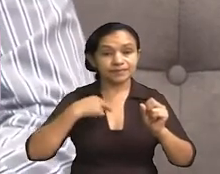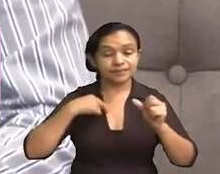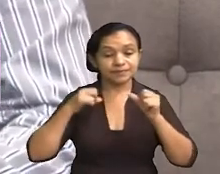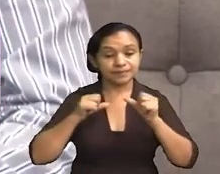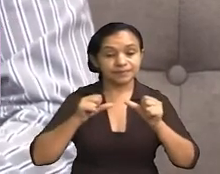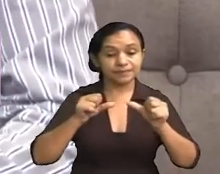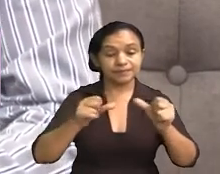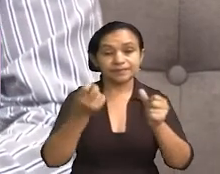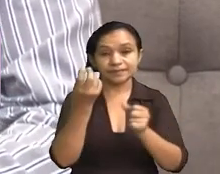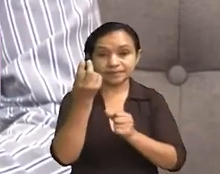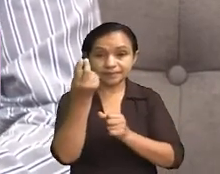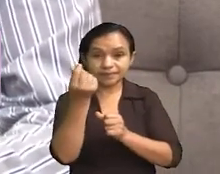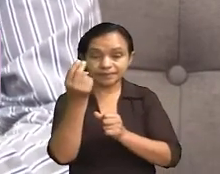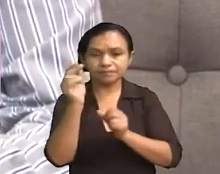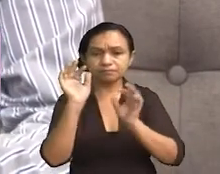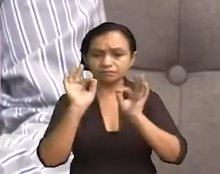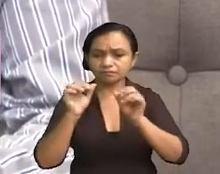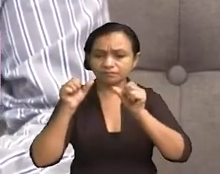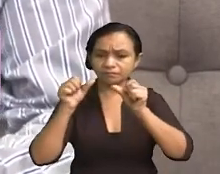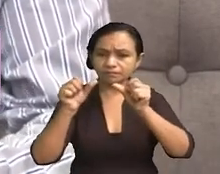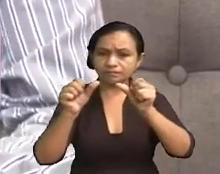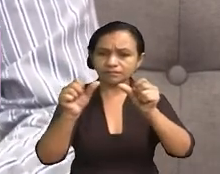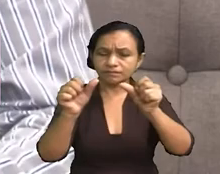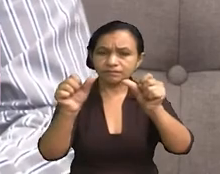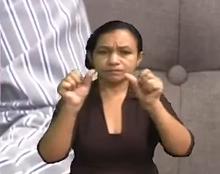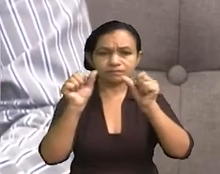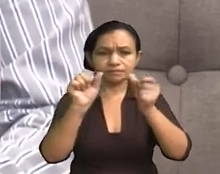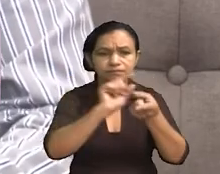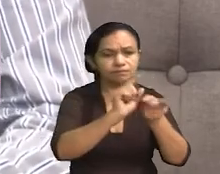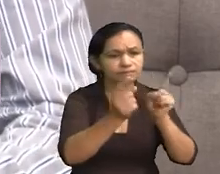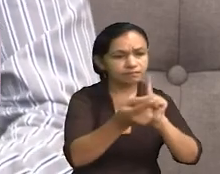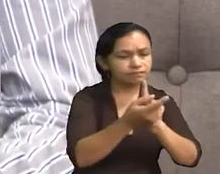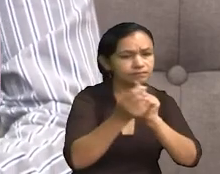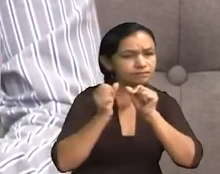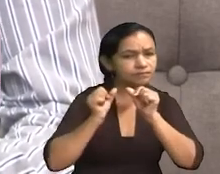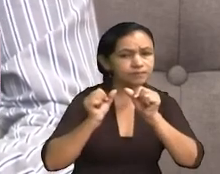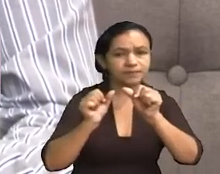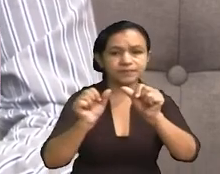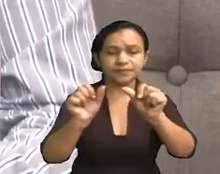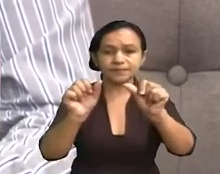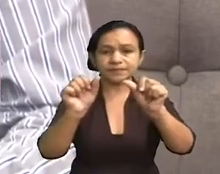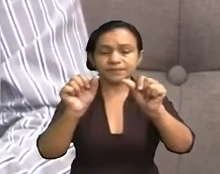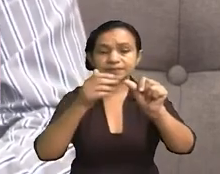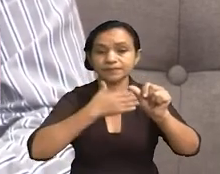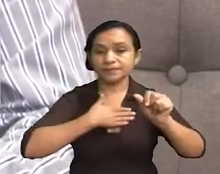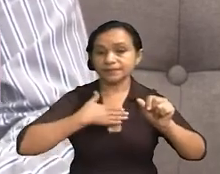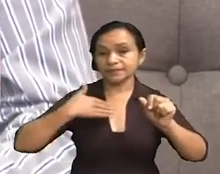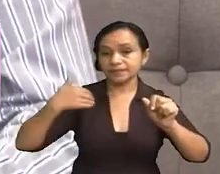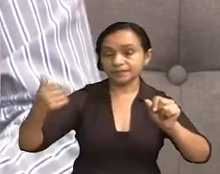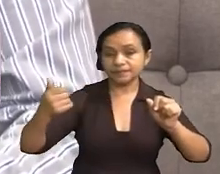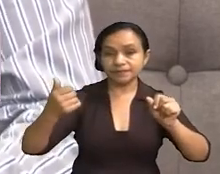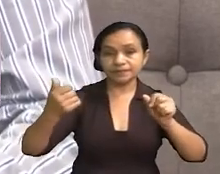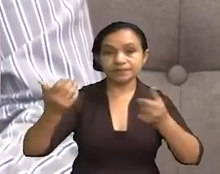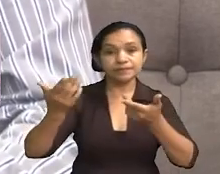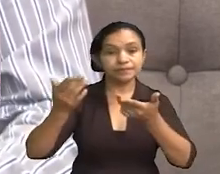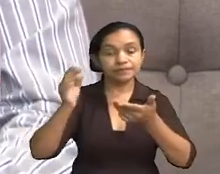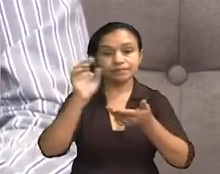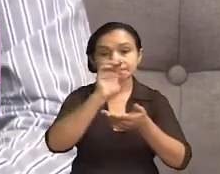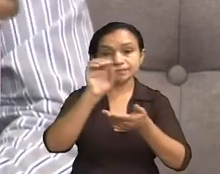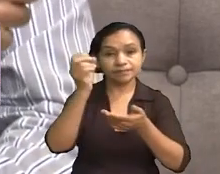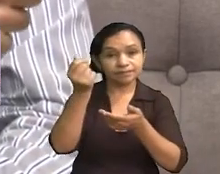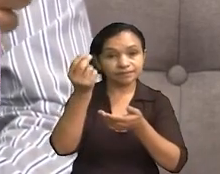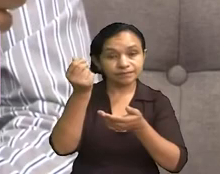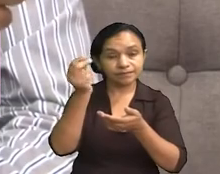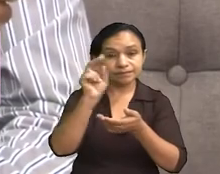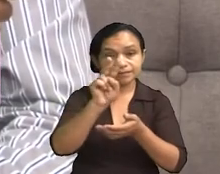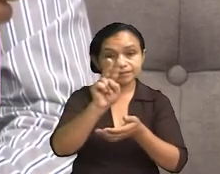la estabilidad monetaria, se ha mantenido la estabilidad cambiaria, hemos mejorado las recaudaciones fiscales.